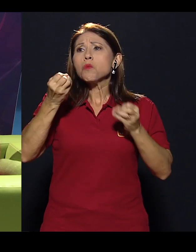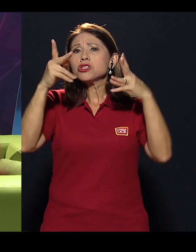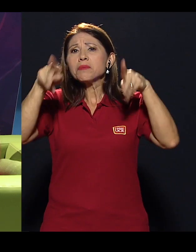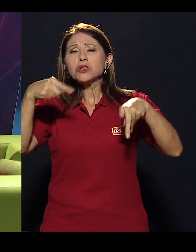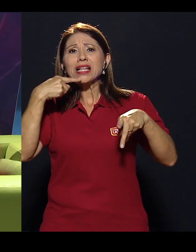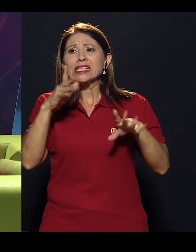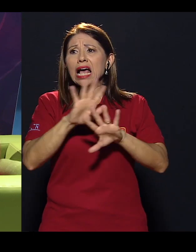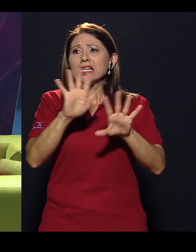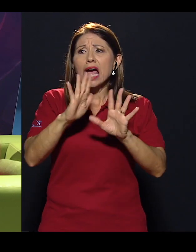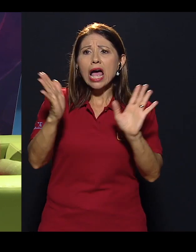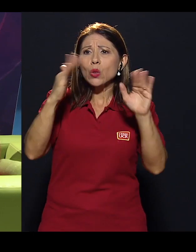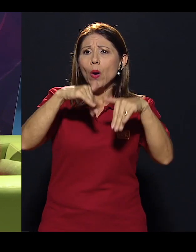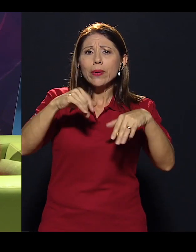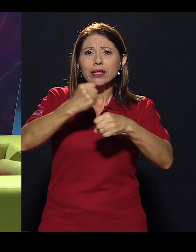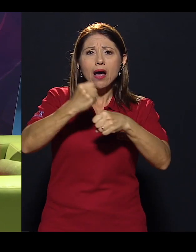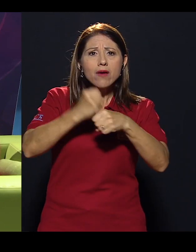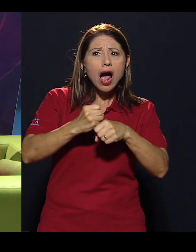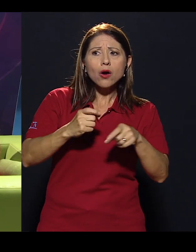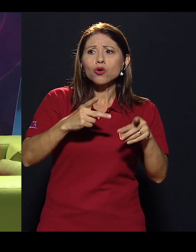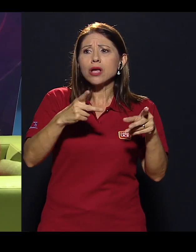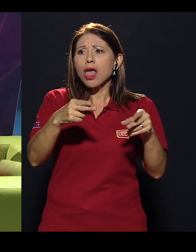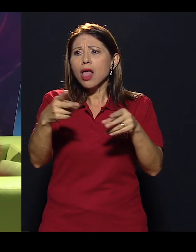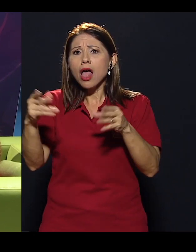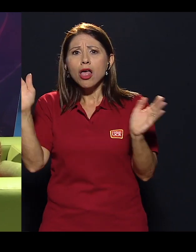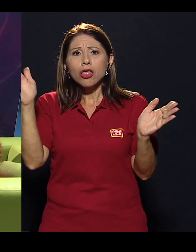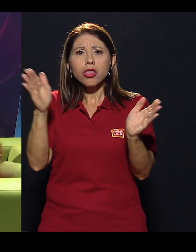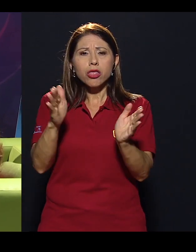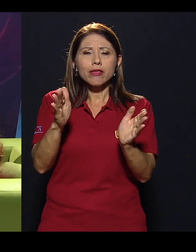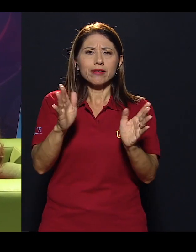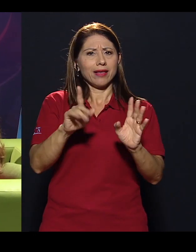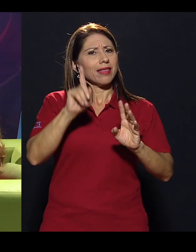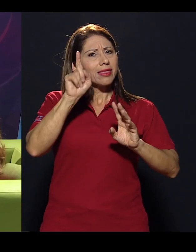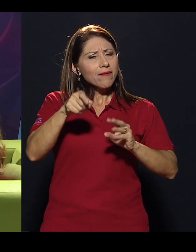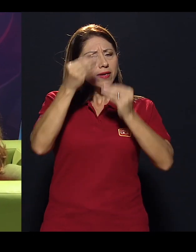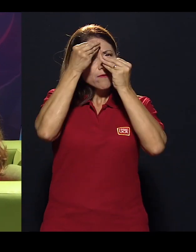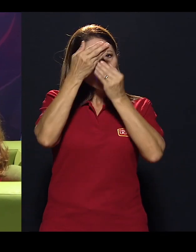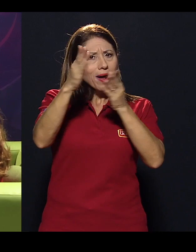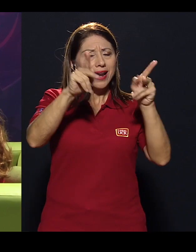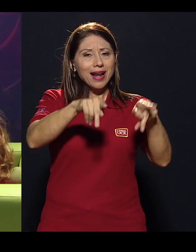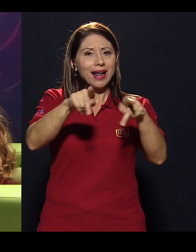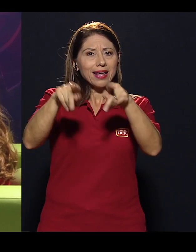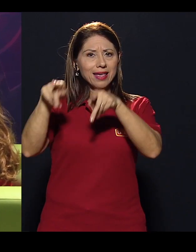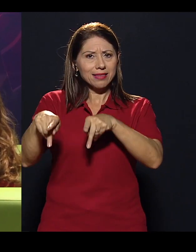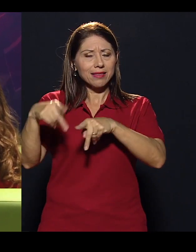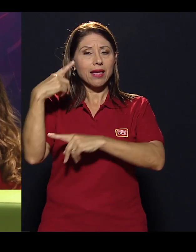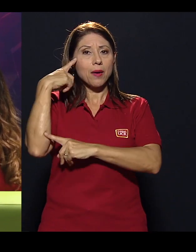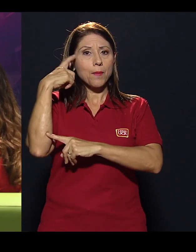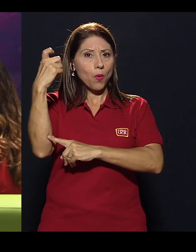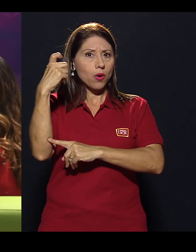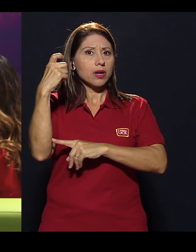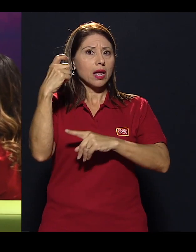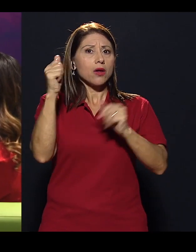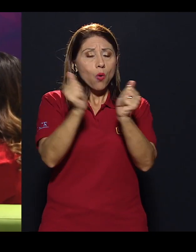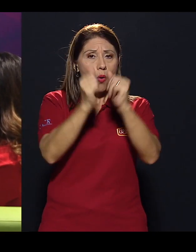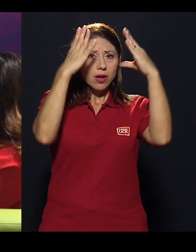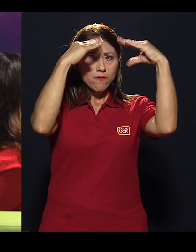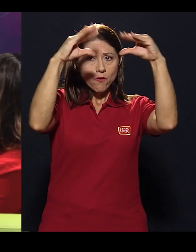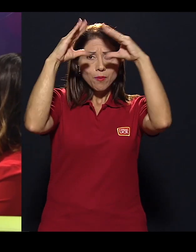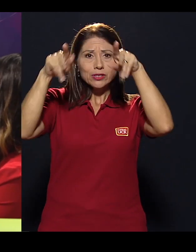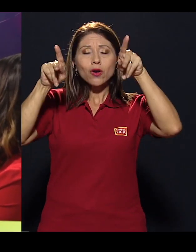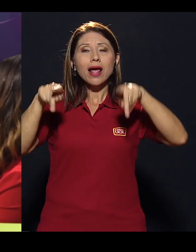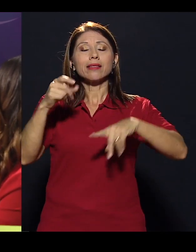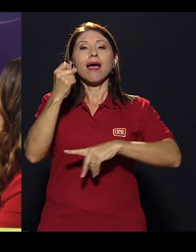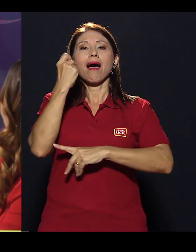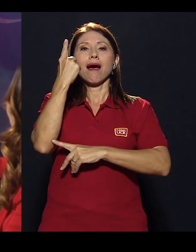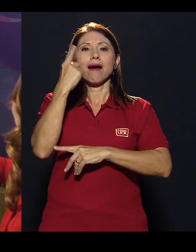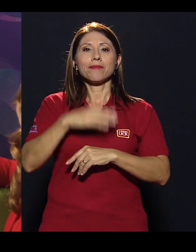perder trabajos, qué sé yo, y hay que ir informando a la gente porque la información le permite a la gente